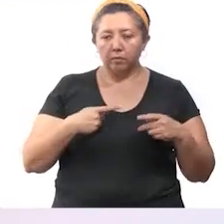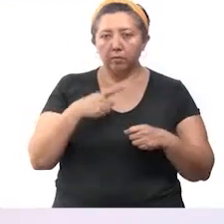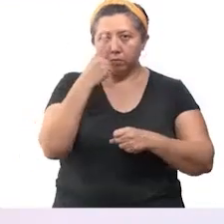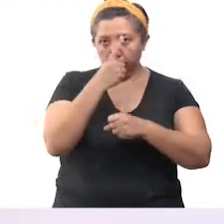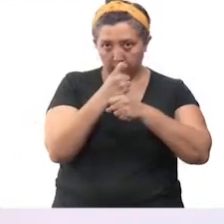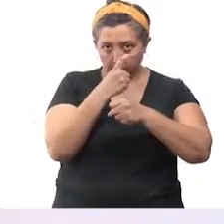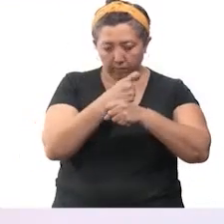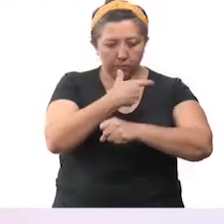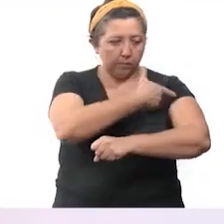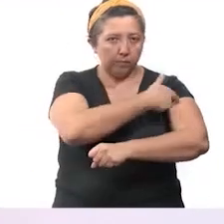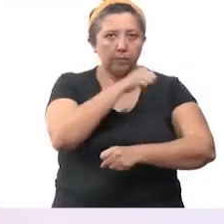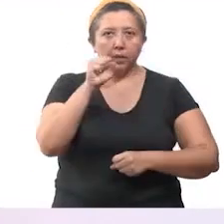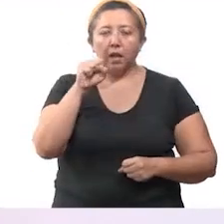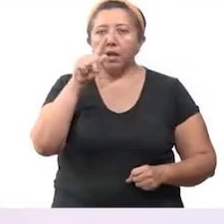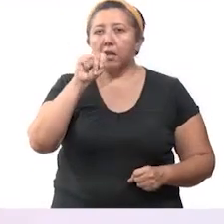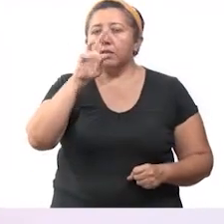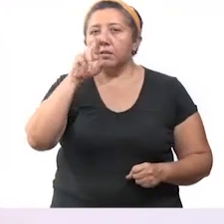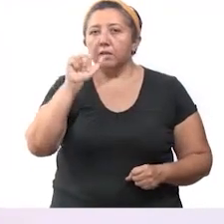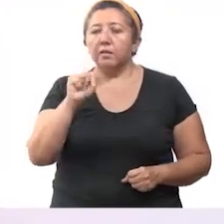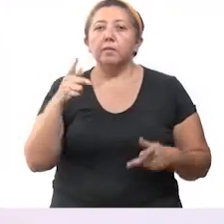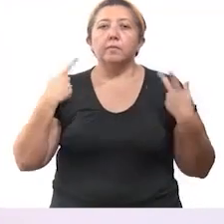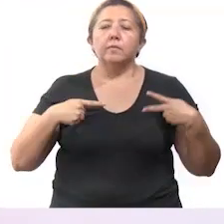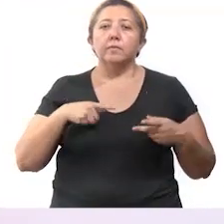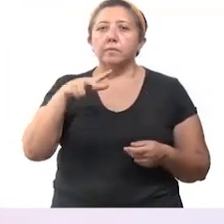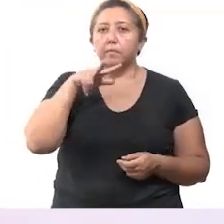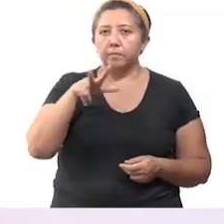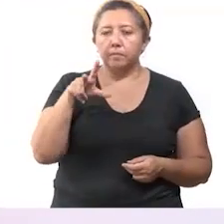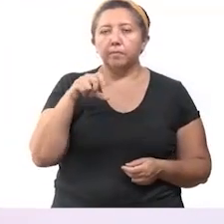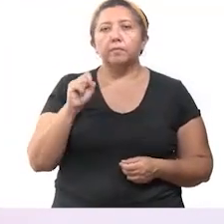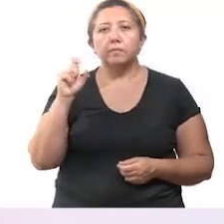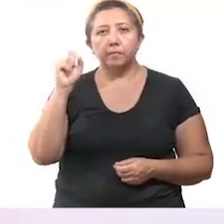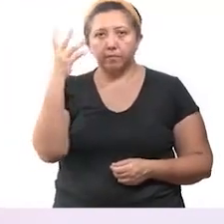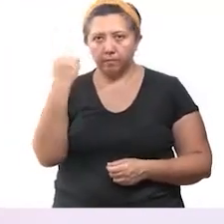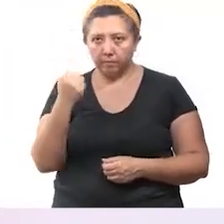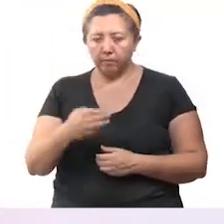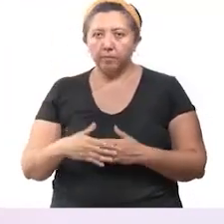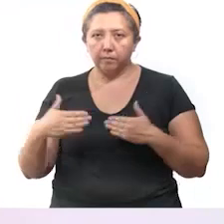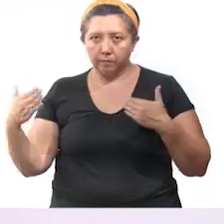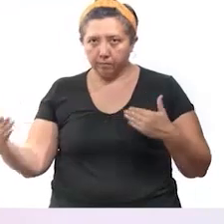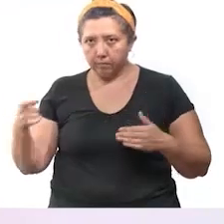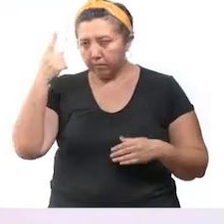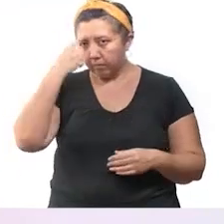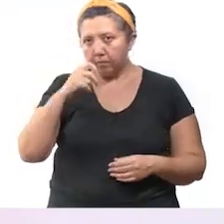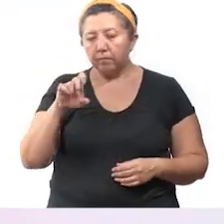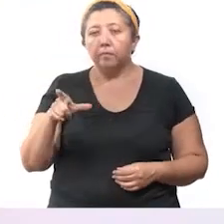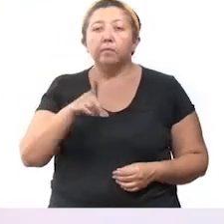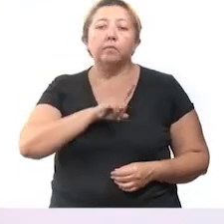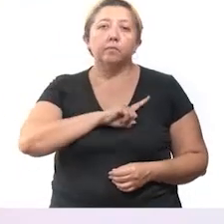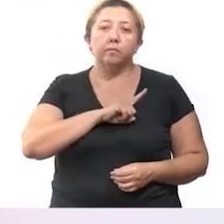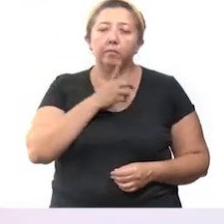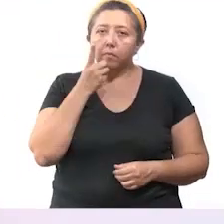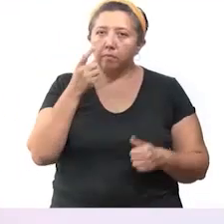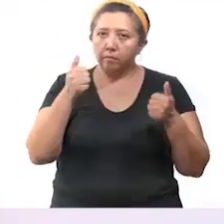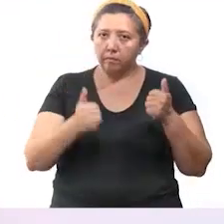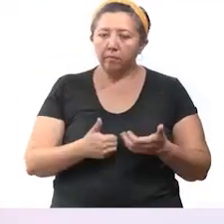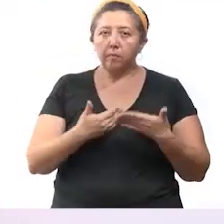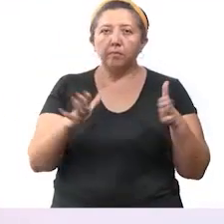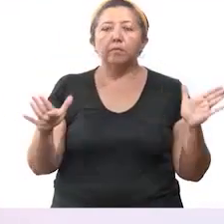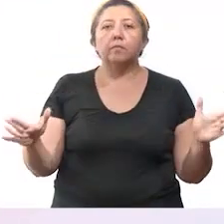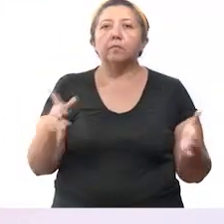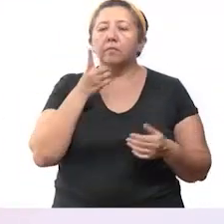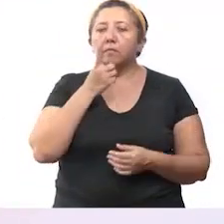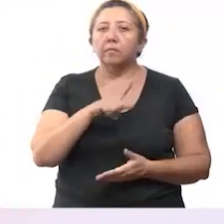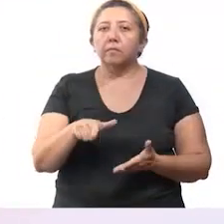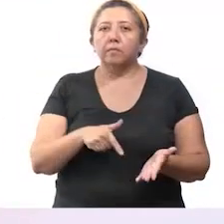primeras dosis AstraZeneca a personas de 18 años en adelante, y para ello solamente permanecerán abiertos